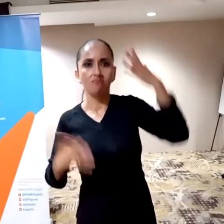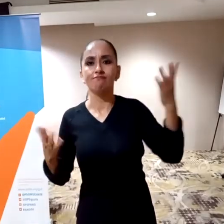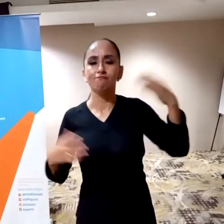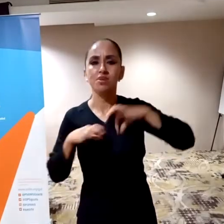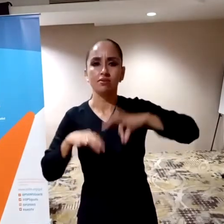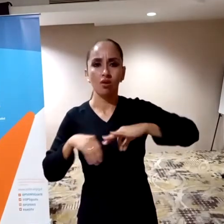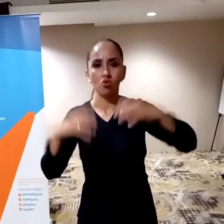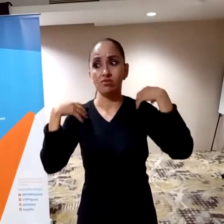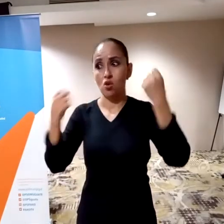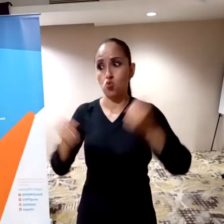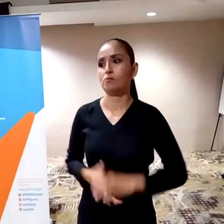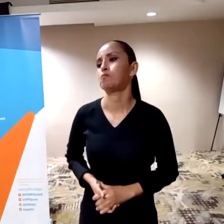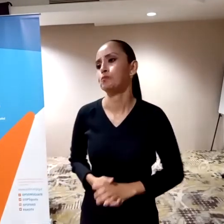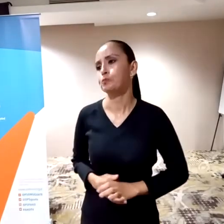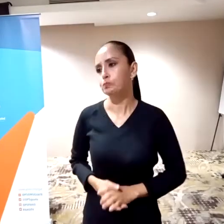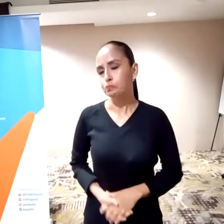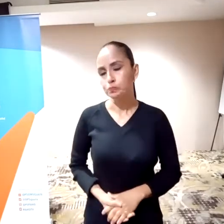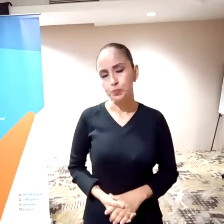doctora.